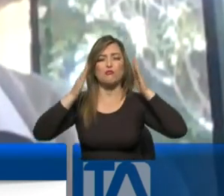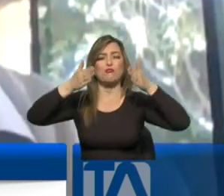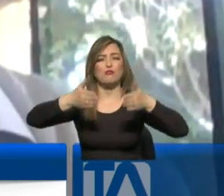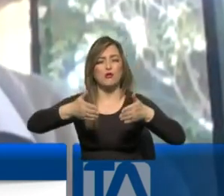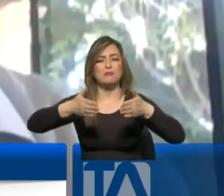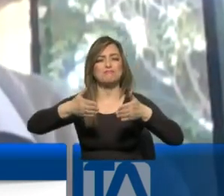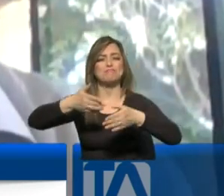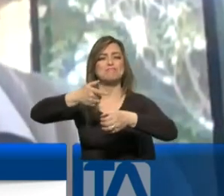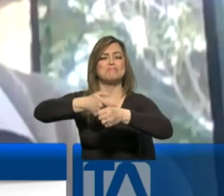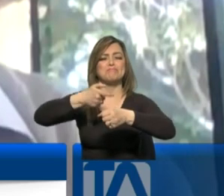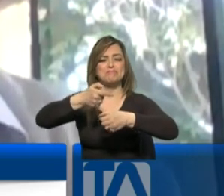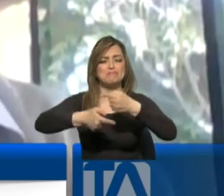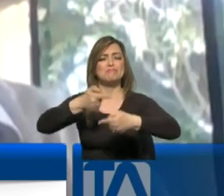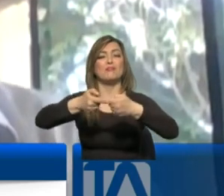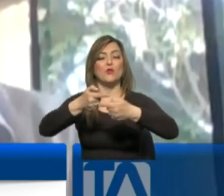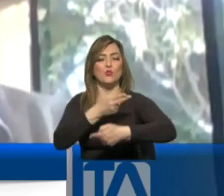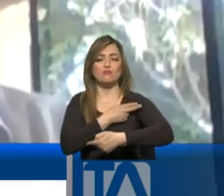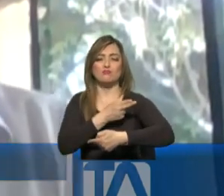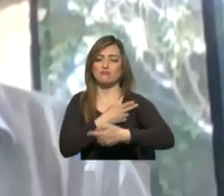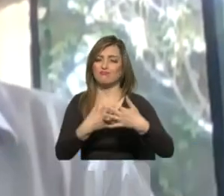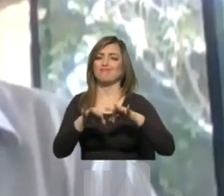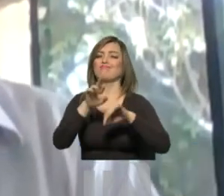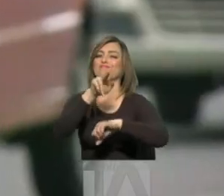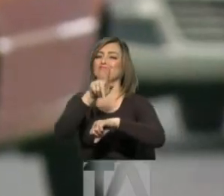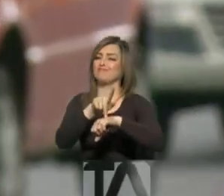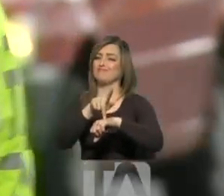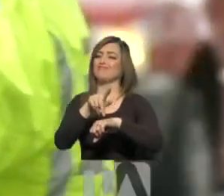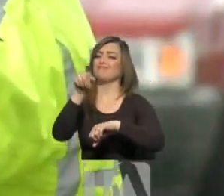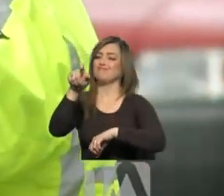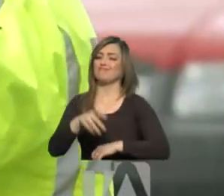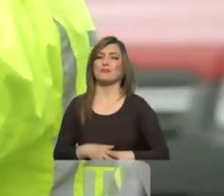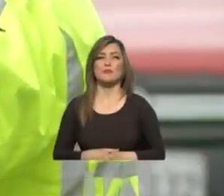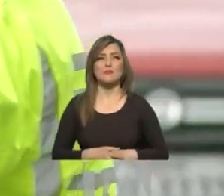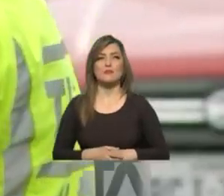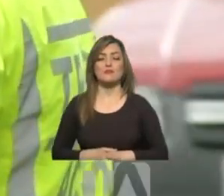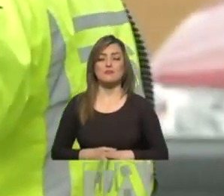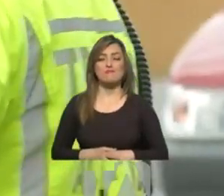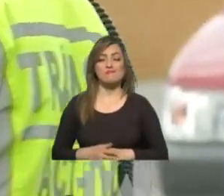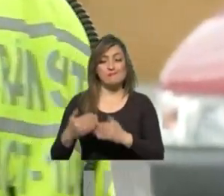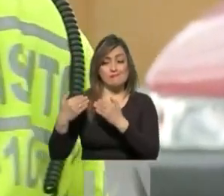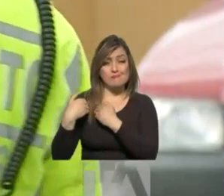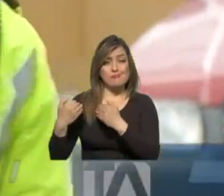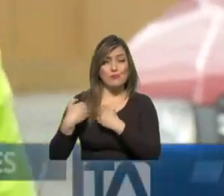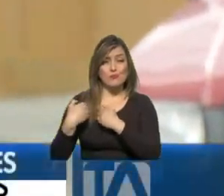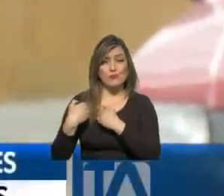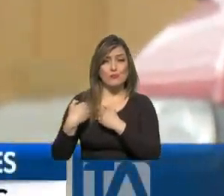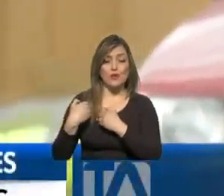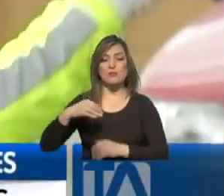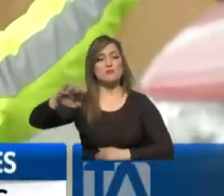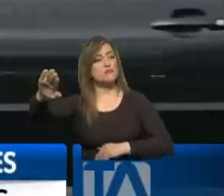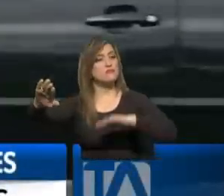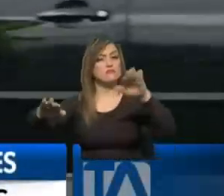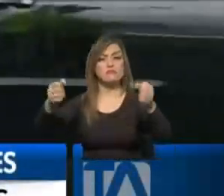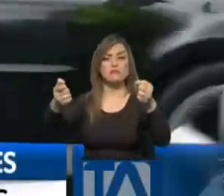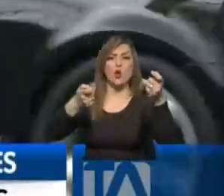sistemático que yo creo que la universidad sí está en capacidad de hacerlo. El experto considera que la responsabilidad de estar en las vías